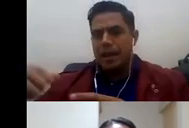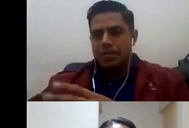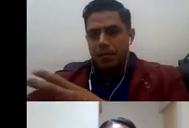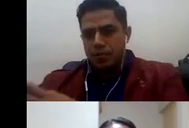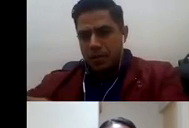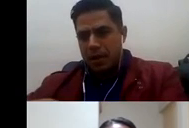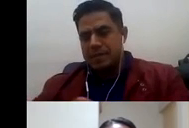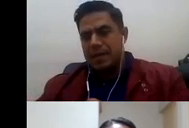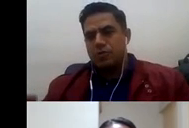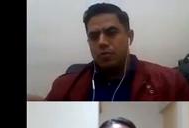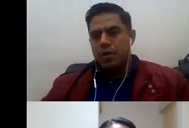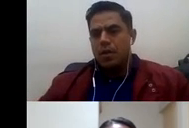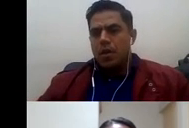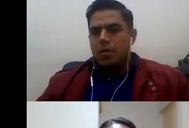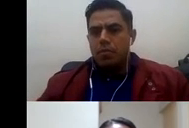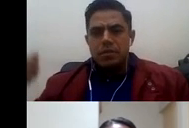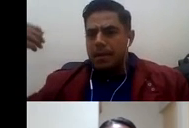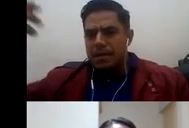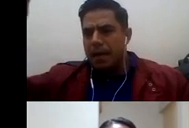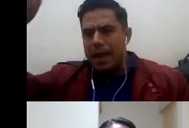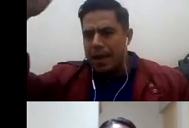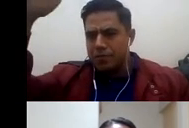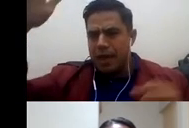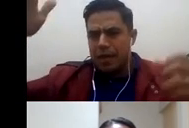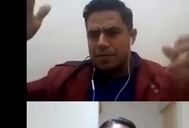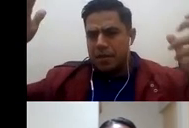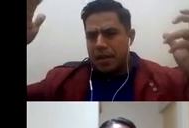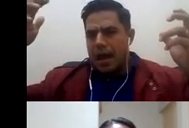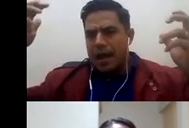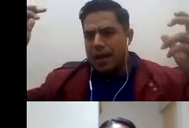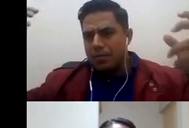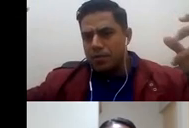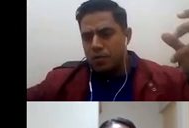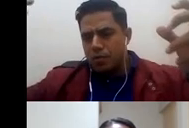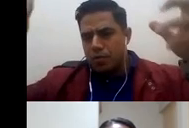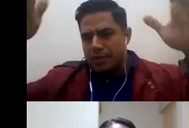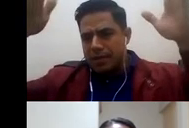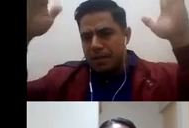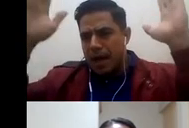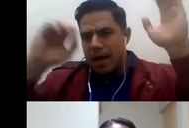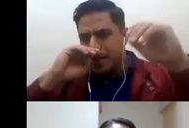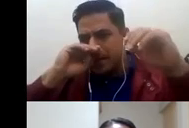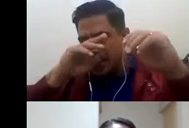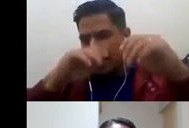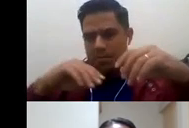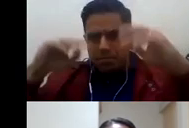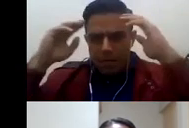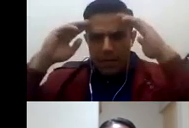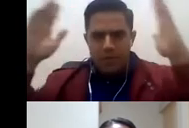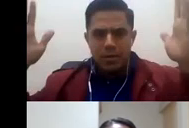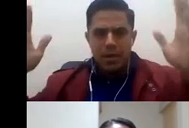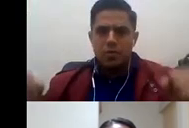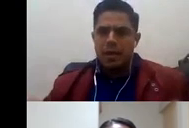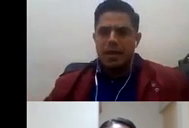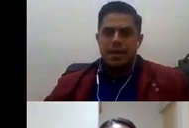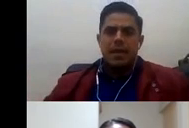el famoso manual de Sedatu, pues se va sin vara. O sea, agarra por su cuenta y se va y él tendrá su